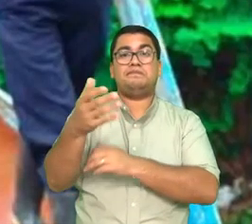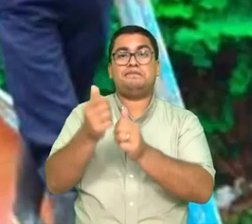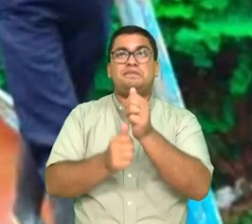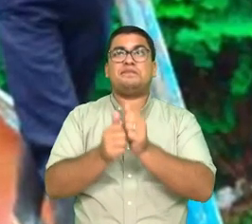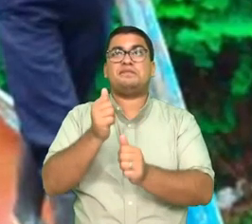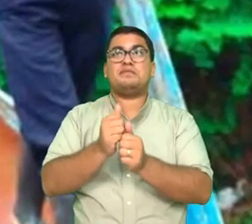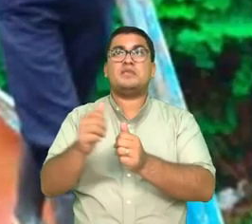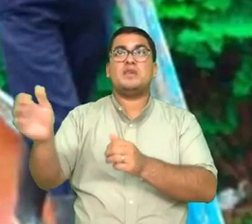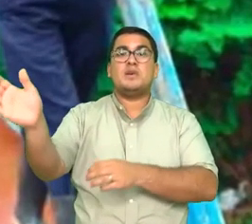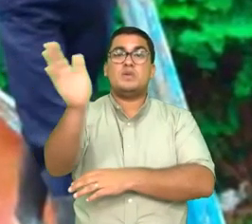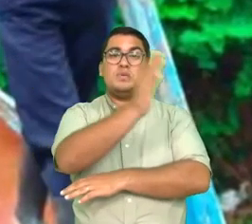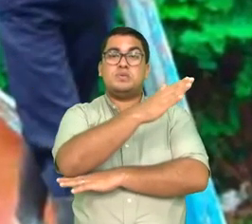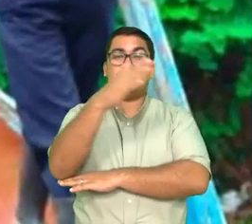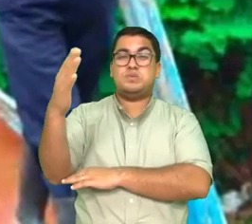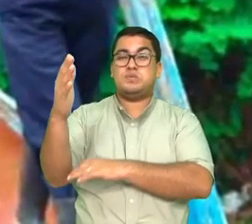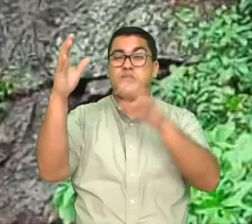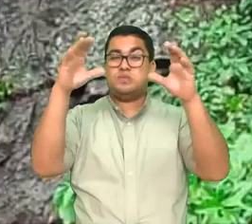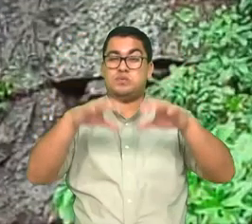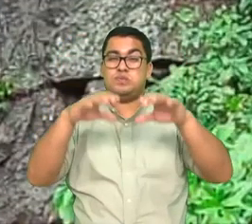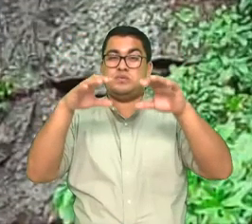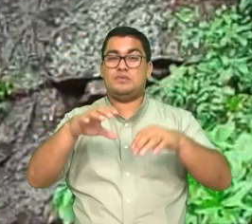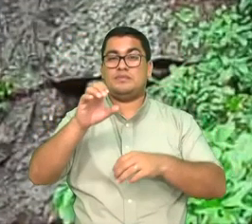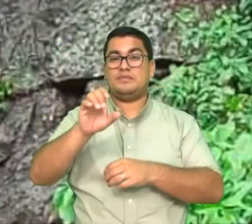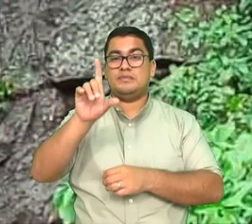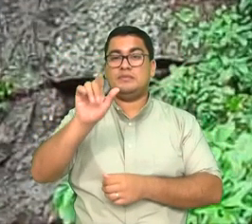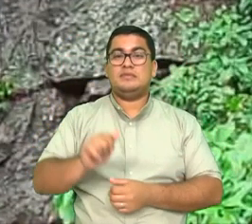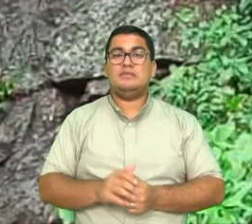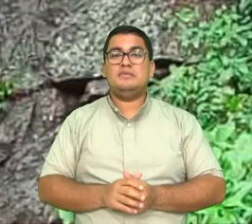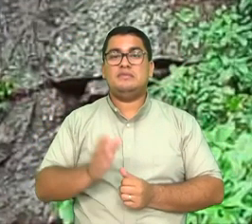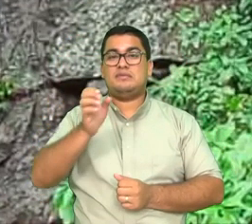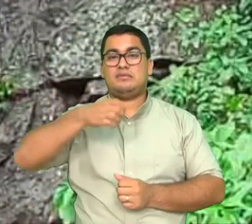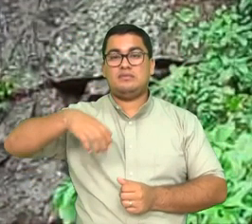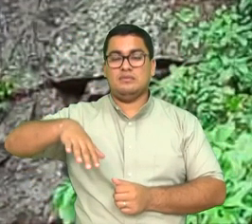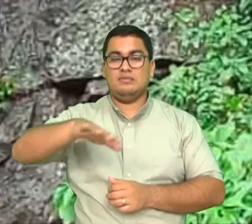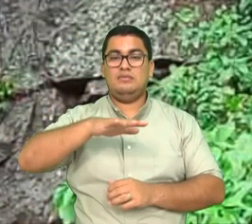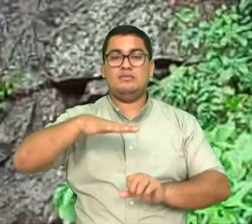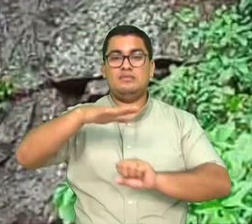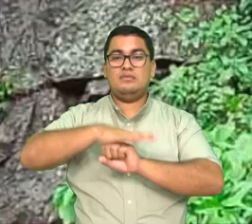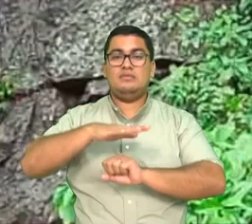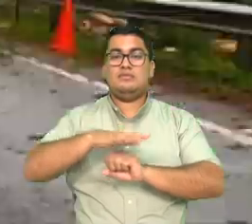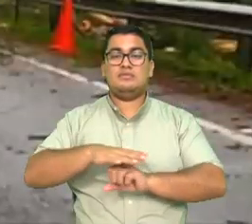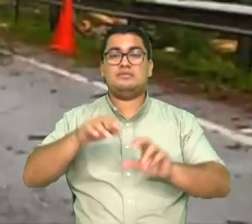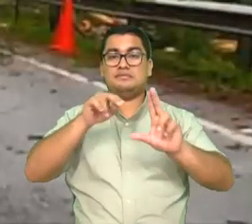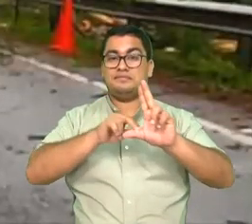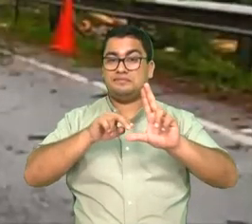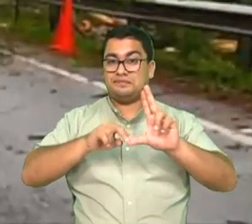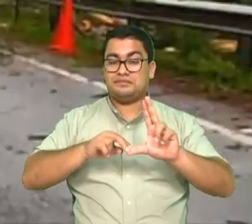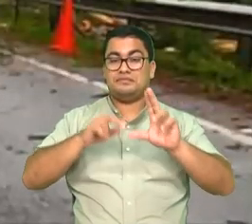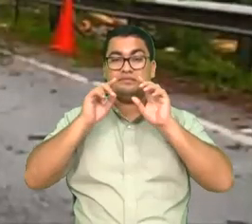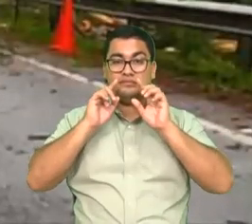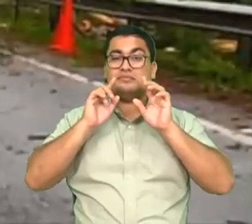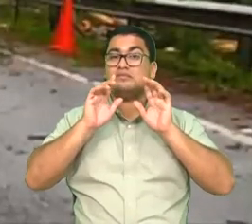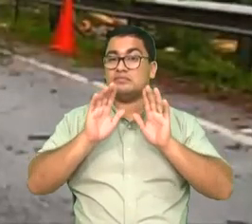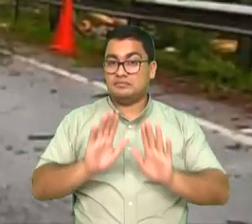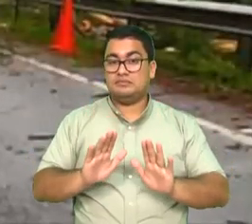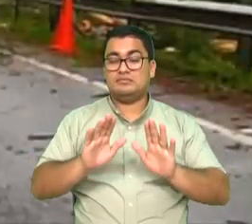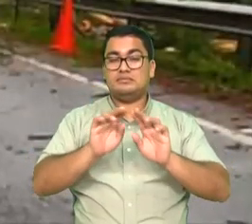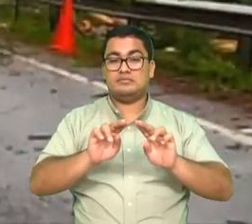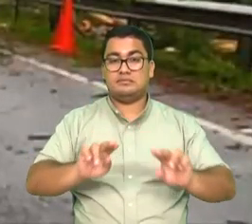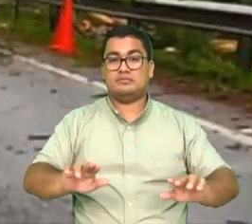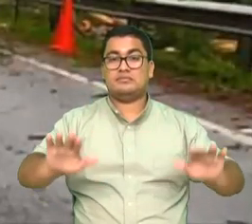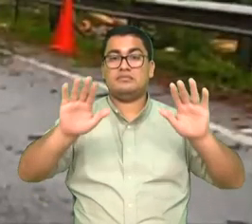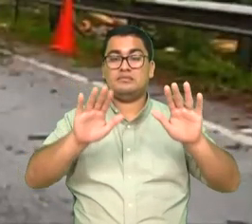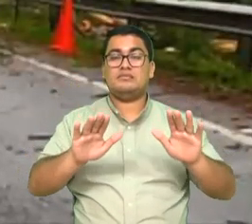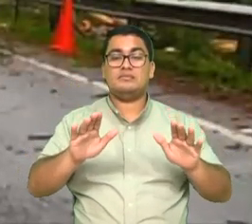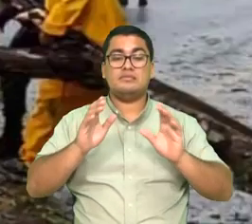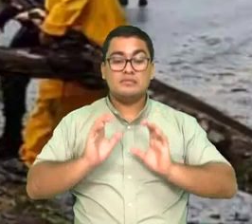de los fuertes vientos y las lluvias de Eta. En Estelí, el Comité Municipal de Prevención, Mitigación y Atención a Desastres se dispuso a